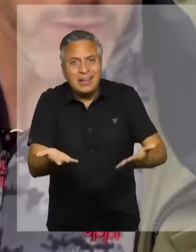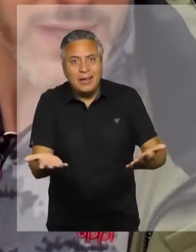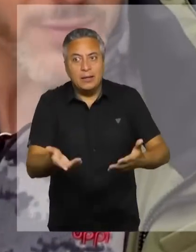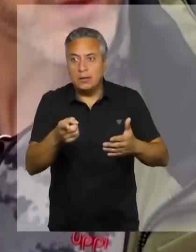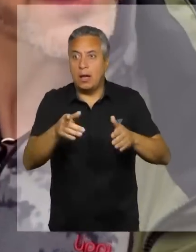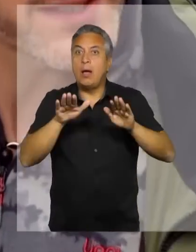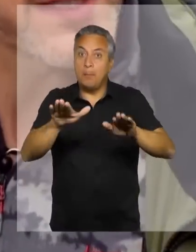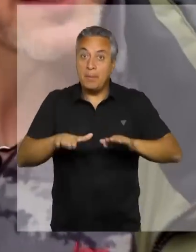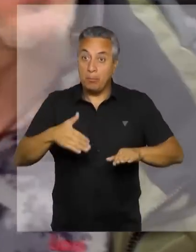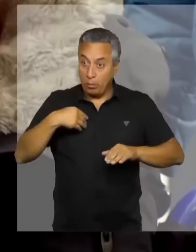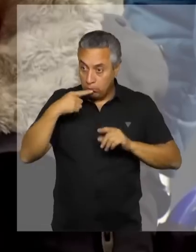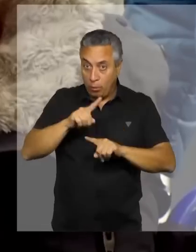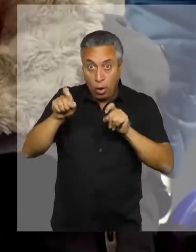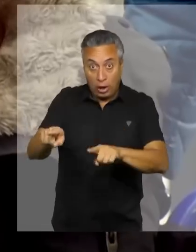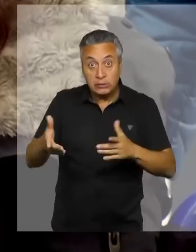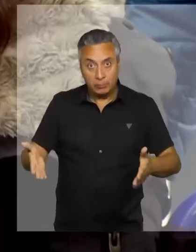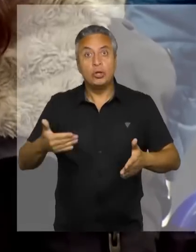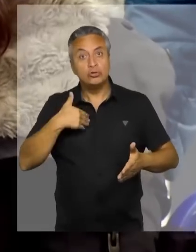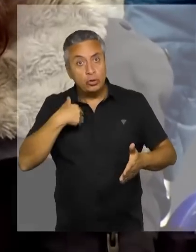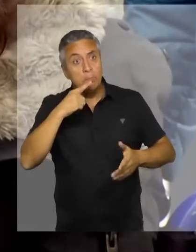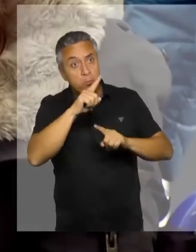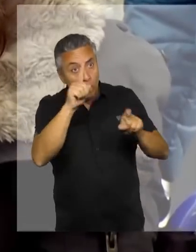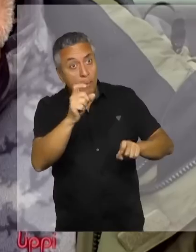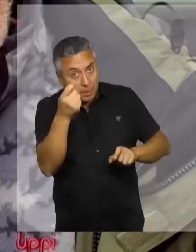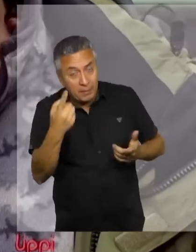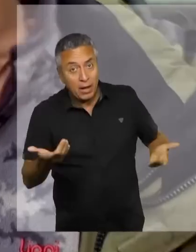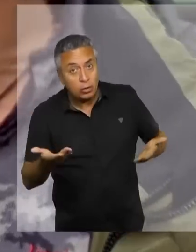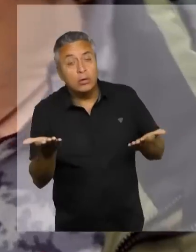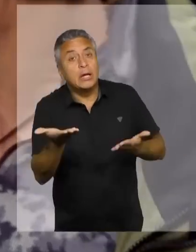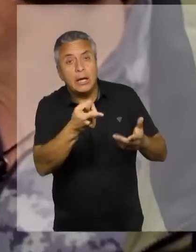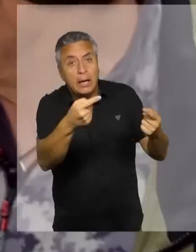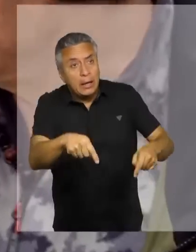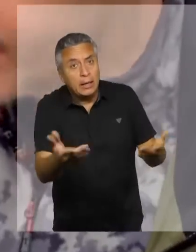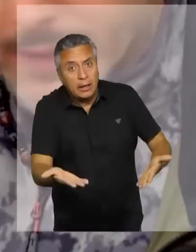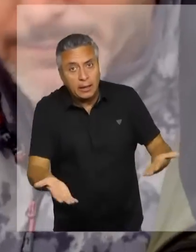mismo que yo podría preguntarte a ti. Bueno, pregunté yo primero. ¿Por qué están acá?